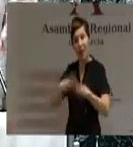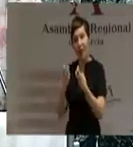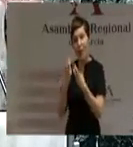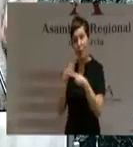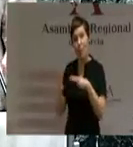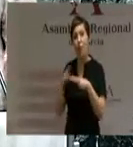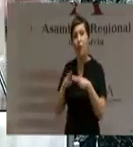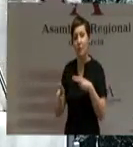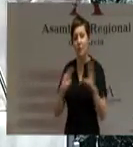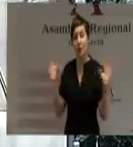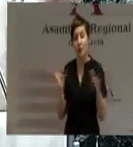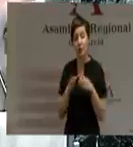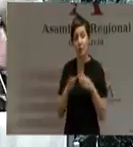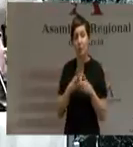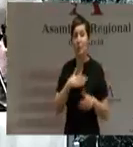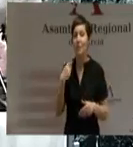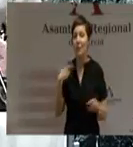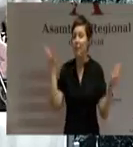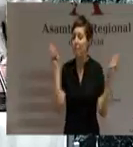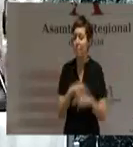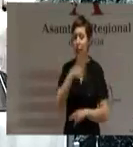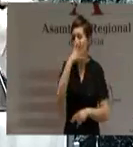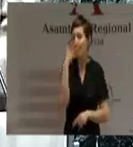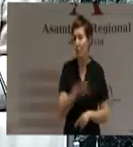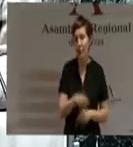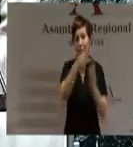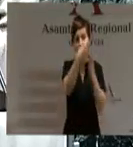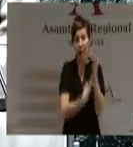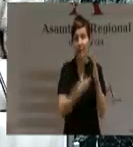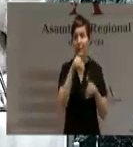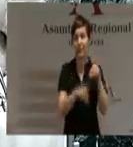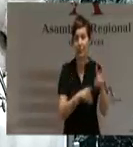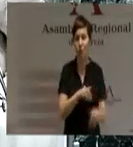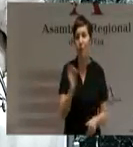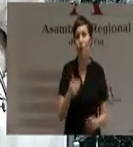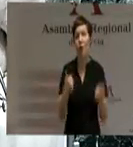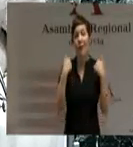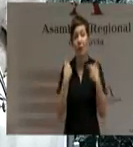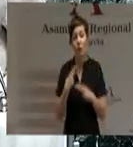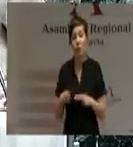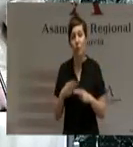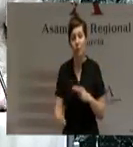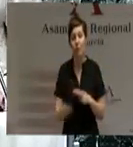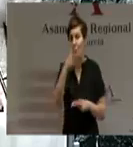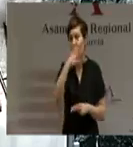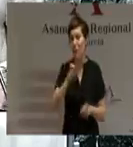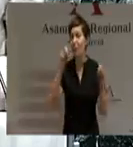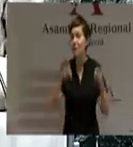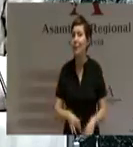pasa porque no haya imputados ni en las listas electorales ni en los cargos de los gobiernos. Pasa por